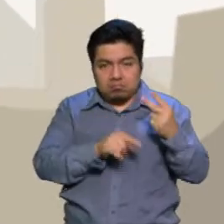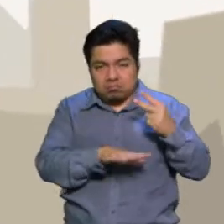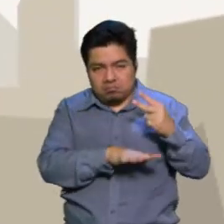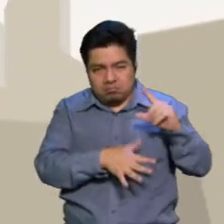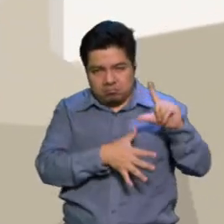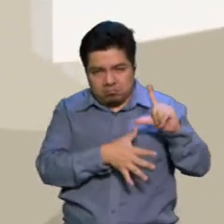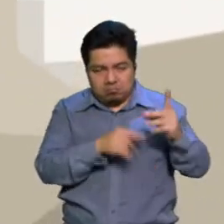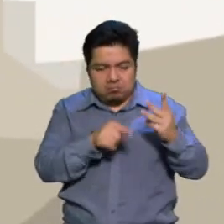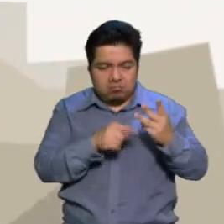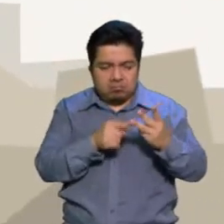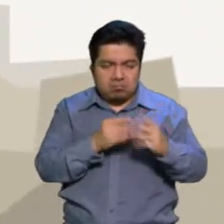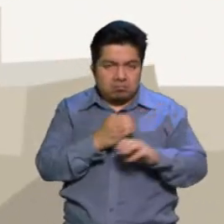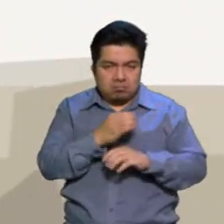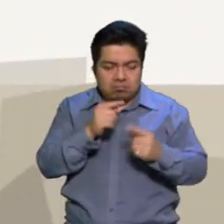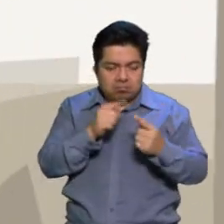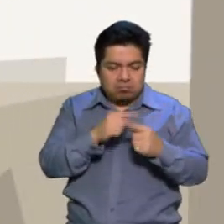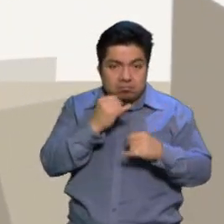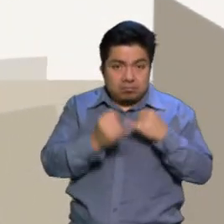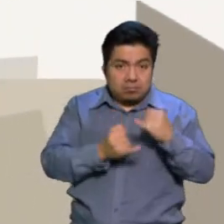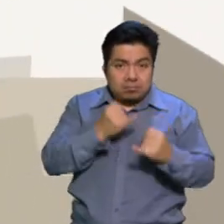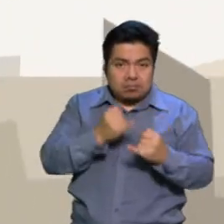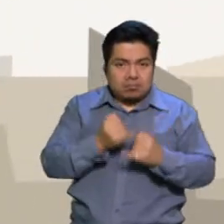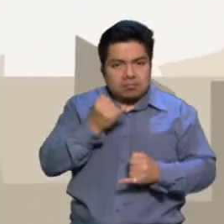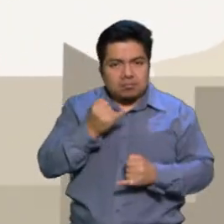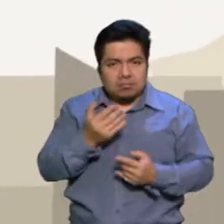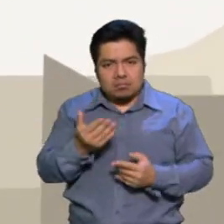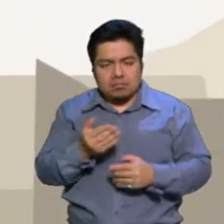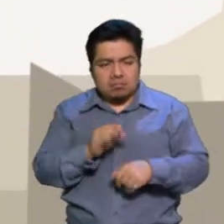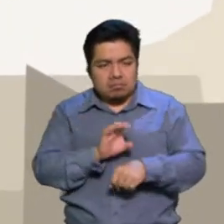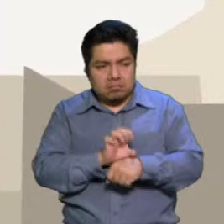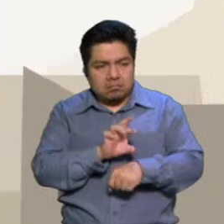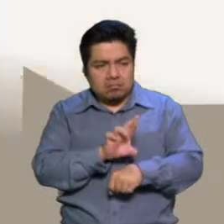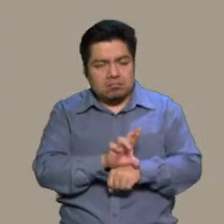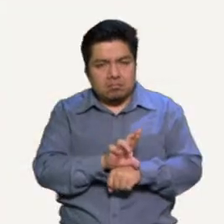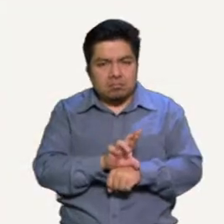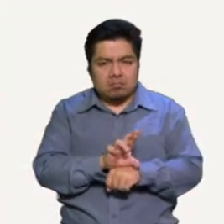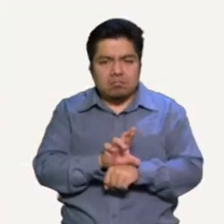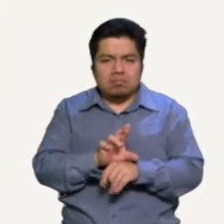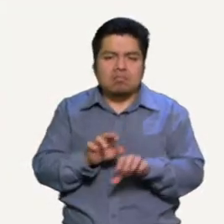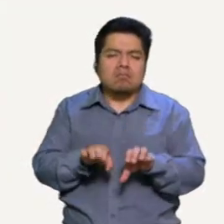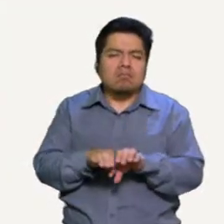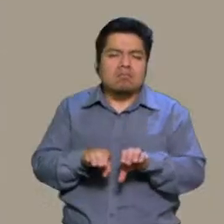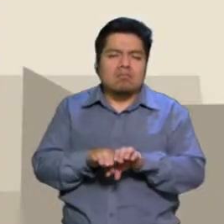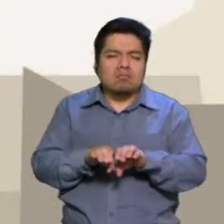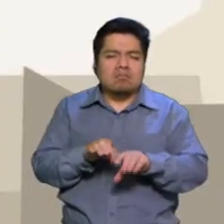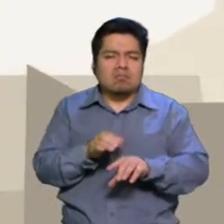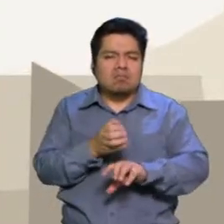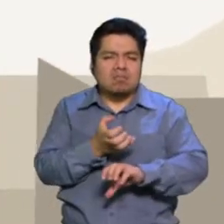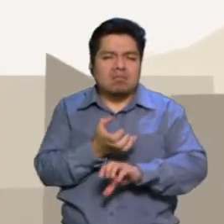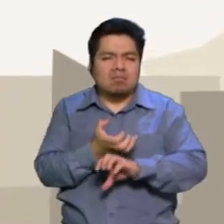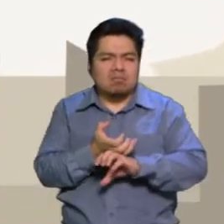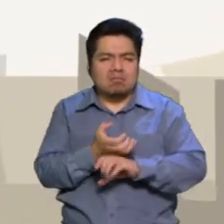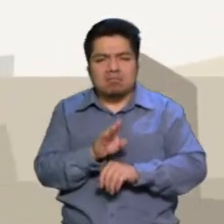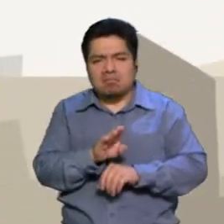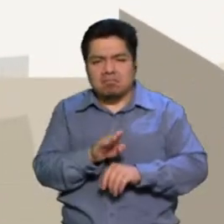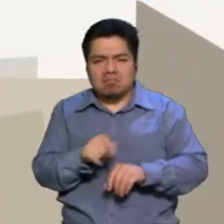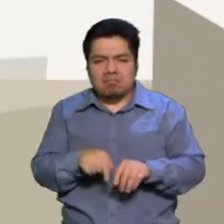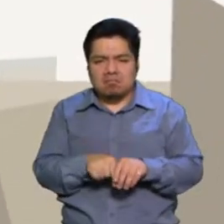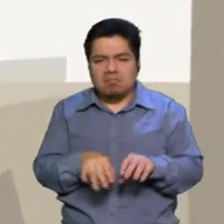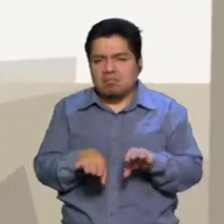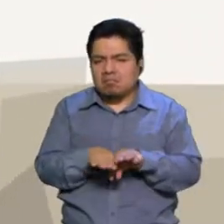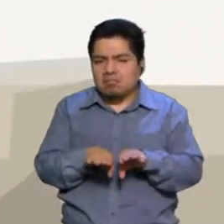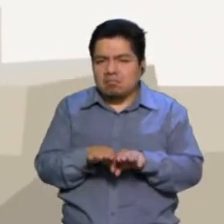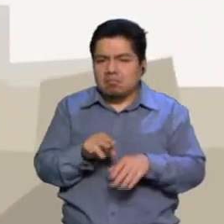plano local. En el plano internacional, me parece que Ecuador ha jugado el papel de esquirol de Estados Unidos. Ecuador, de la administración